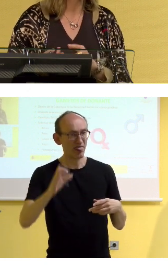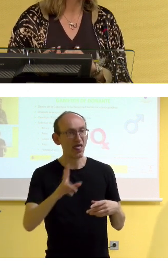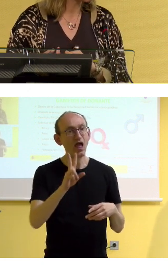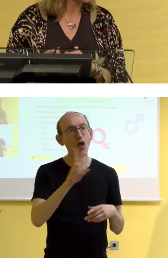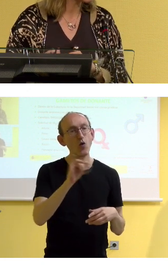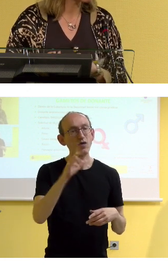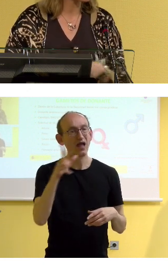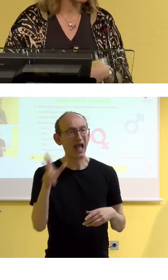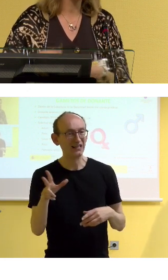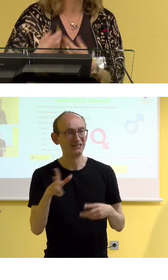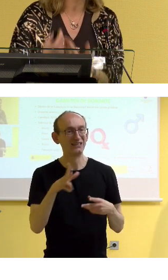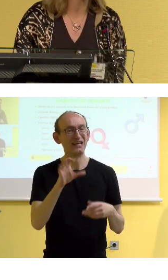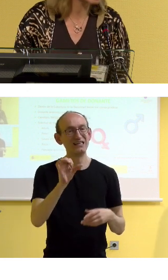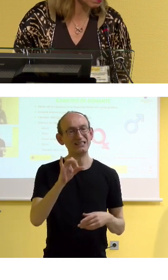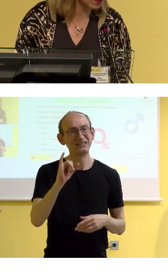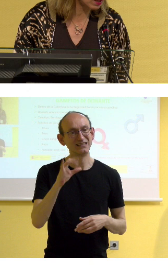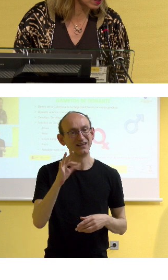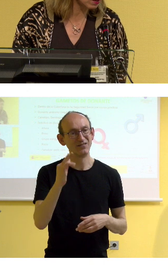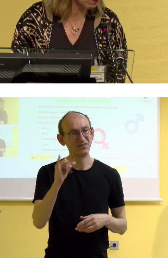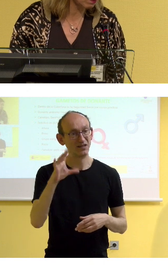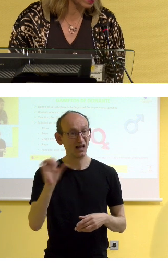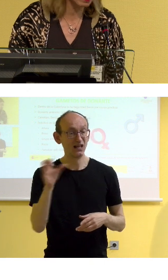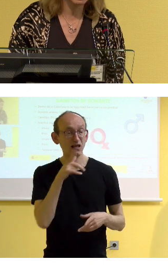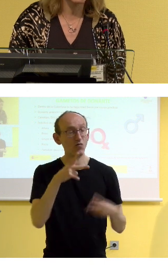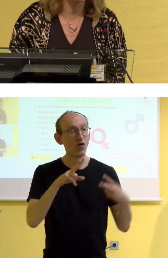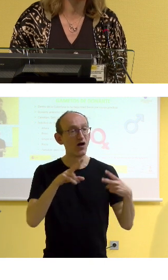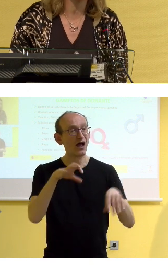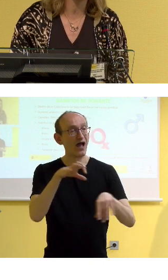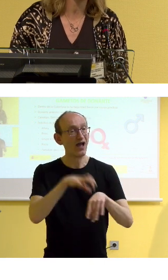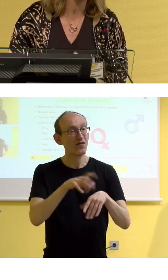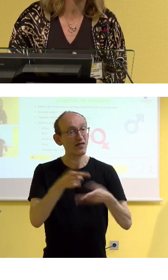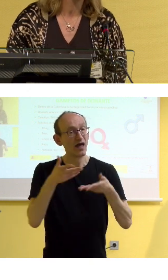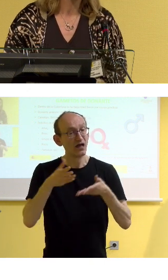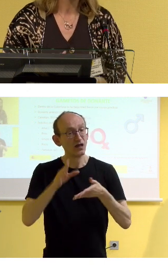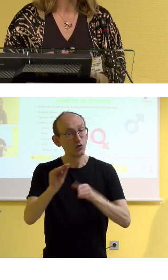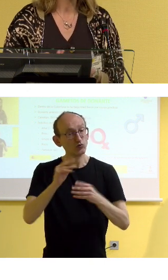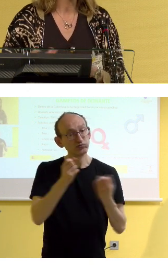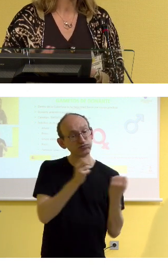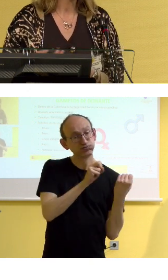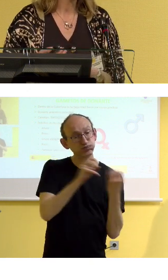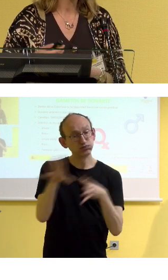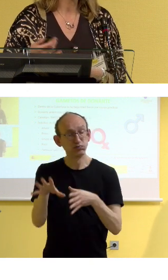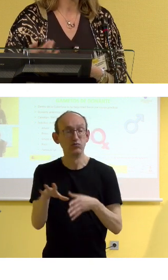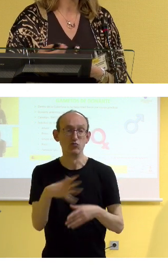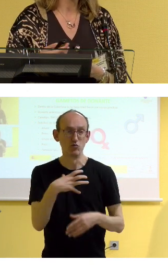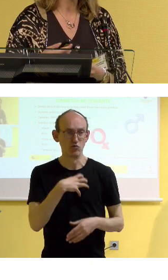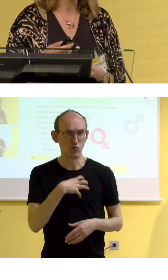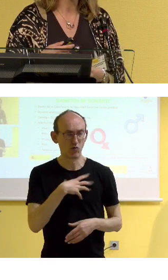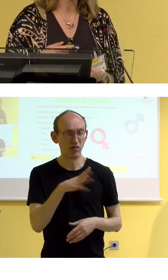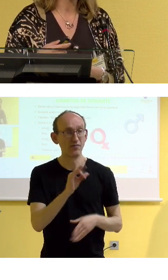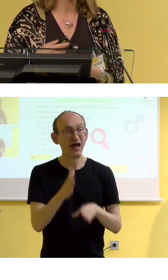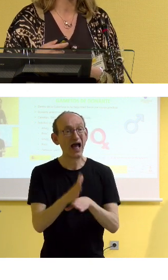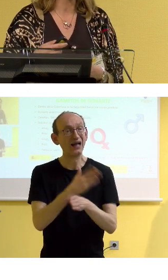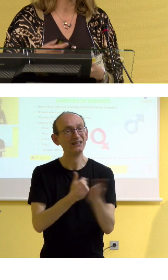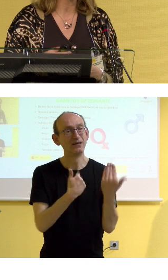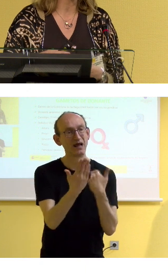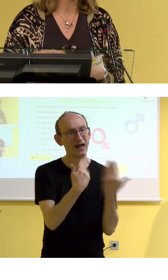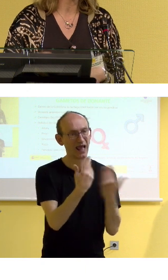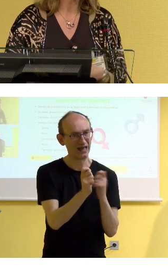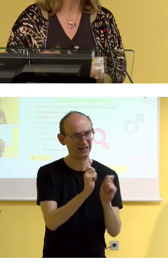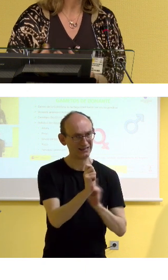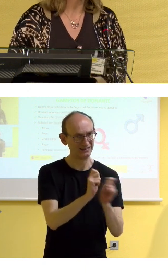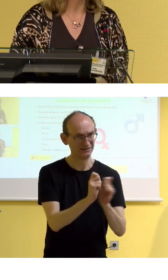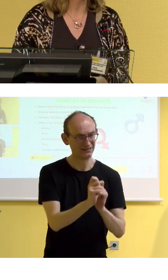VIH y sífilis, porque no pueden transmitir esas enfermedades a la descendencia, y siempre lleva a cabo una entrevista que lleva una